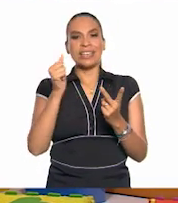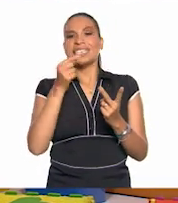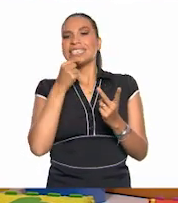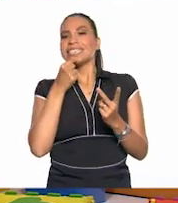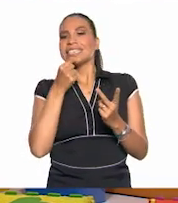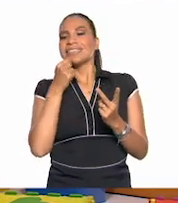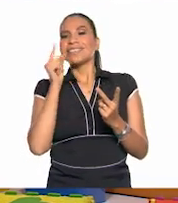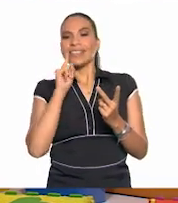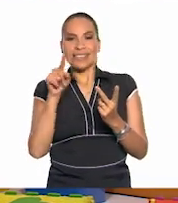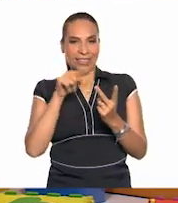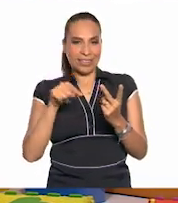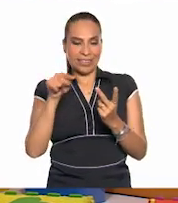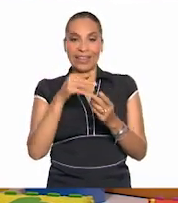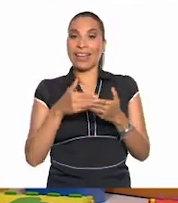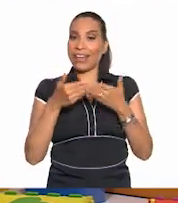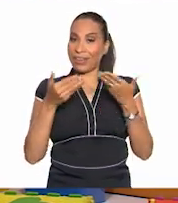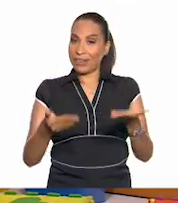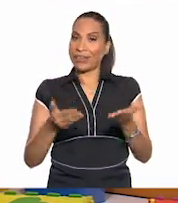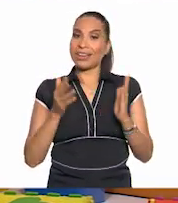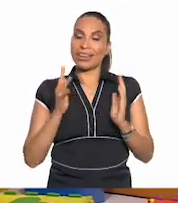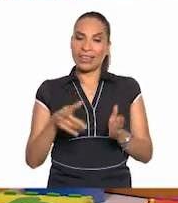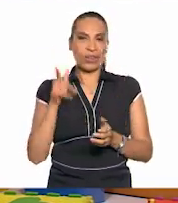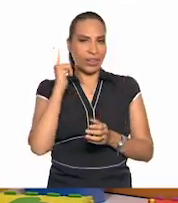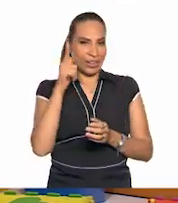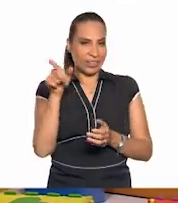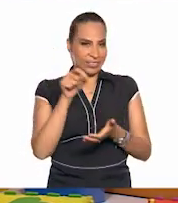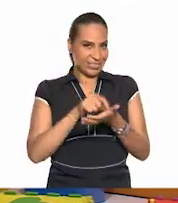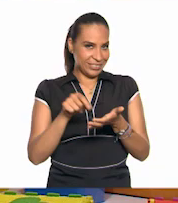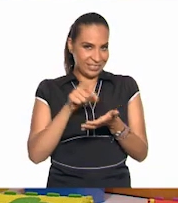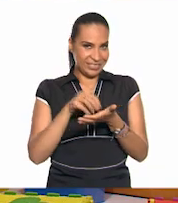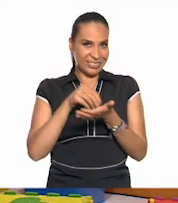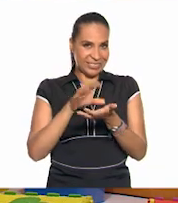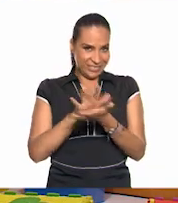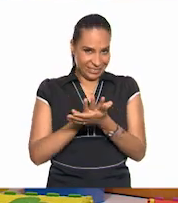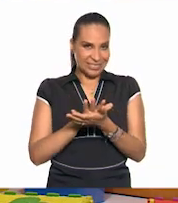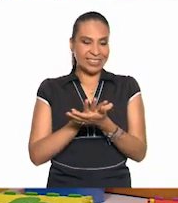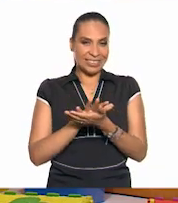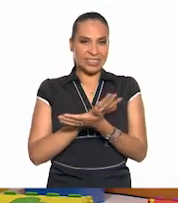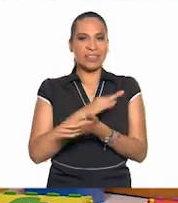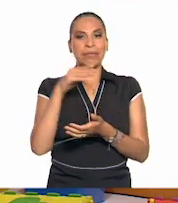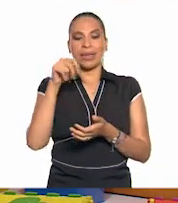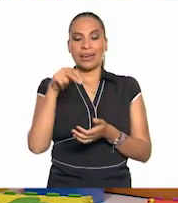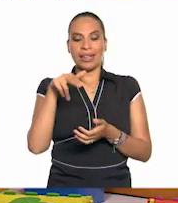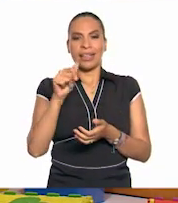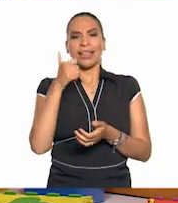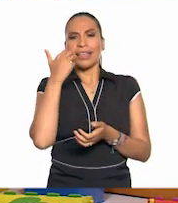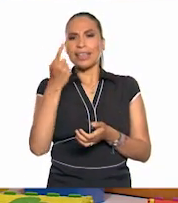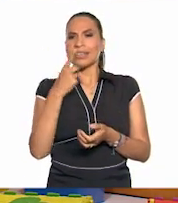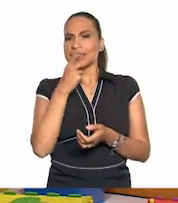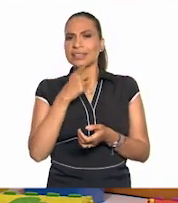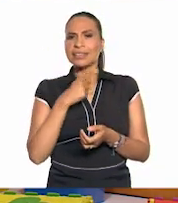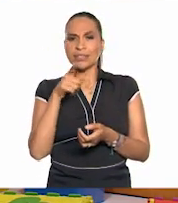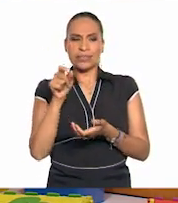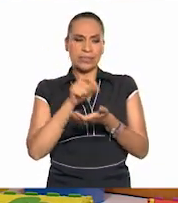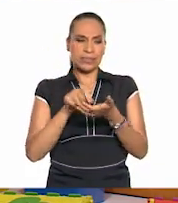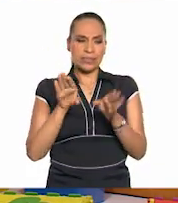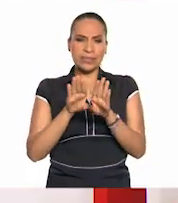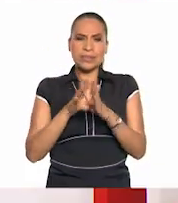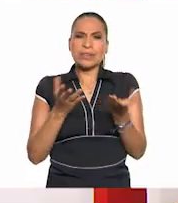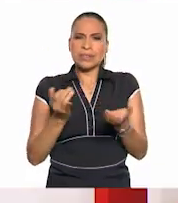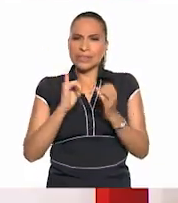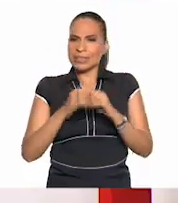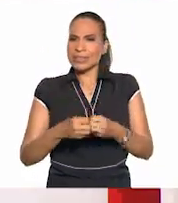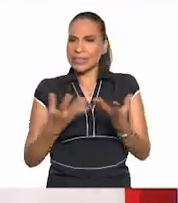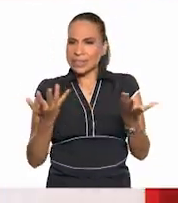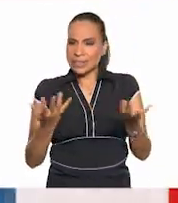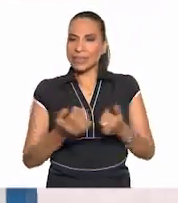las niñas. Ahora sí, espero que hayan tomado notas, ¿eh? Mariana, ¿nos quieres enseñar tus notas? Sí, claro que sí.